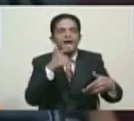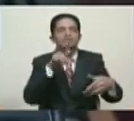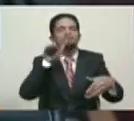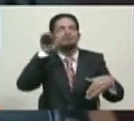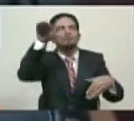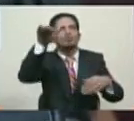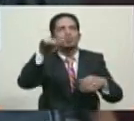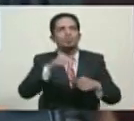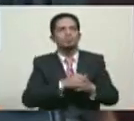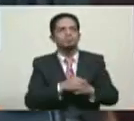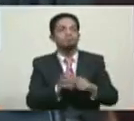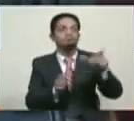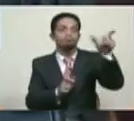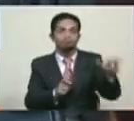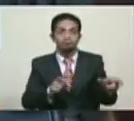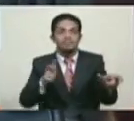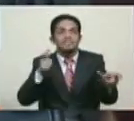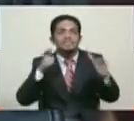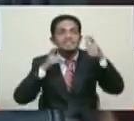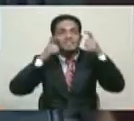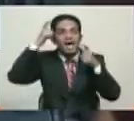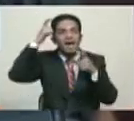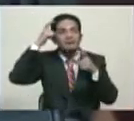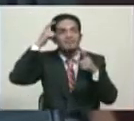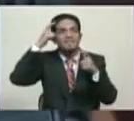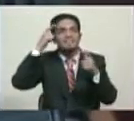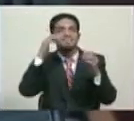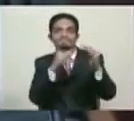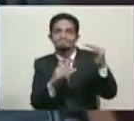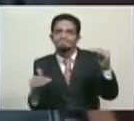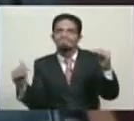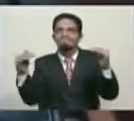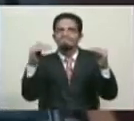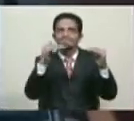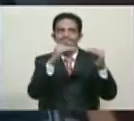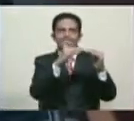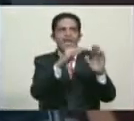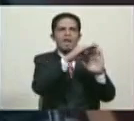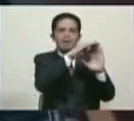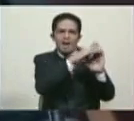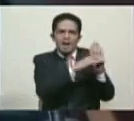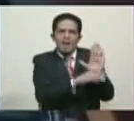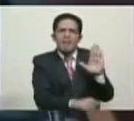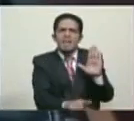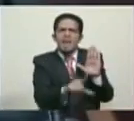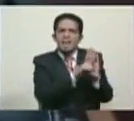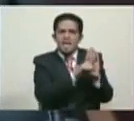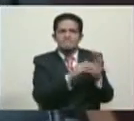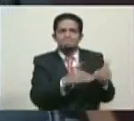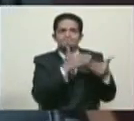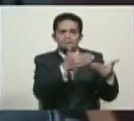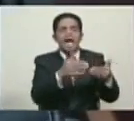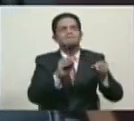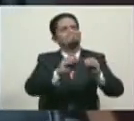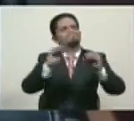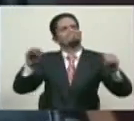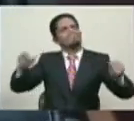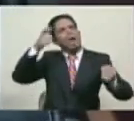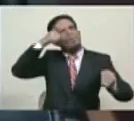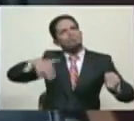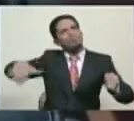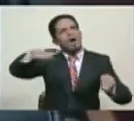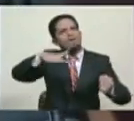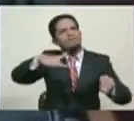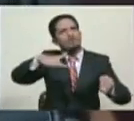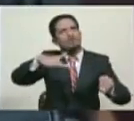político. Chávez, a la altura de la doctrina constitucional más avanzada, invocó al poder constituyente